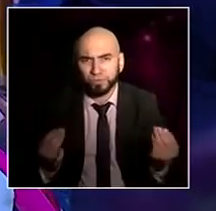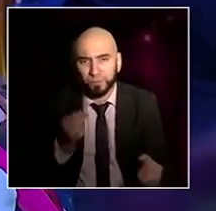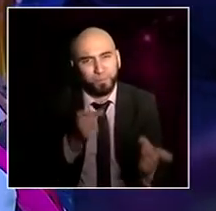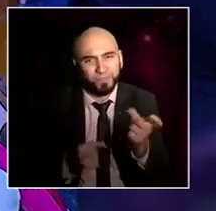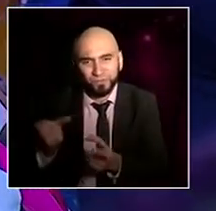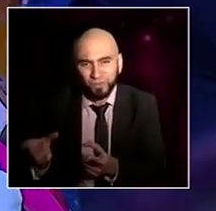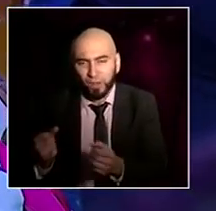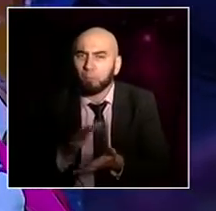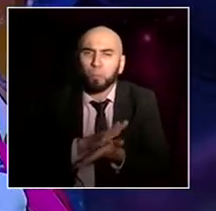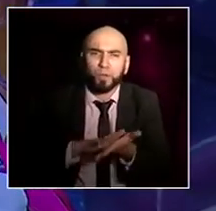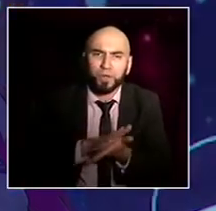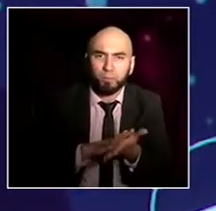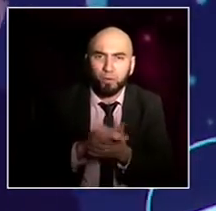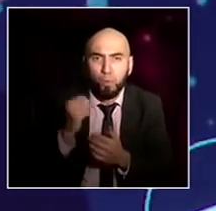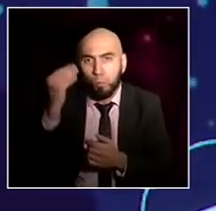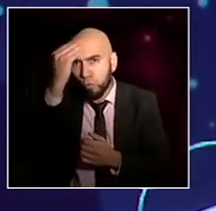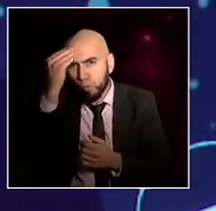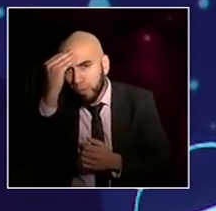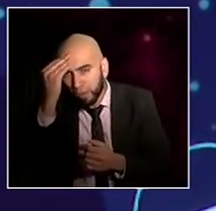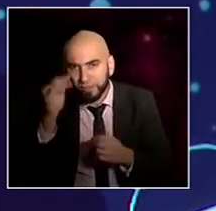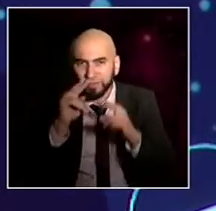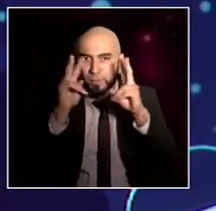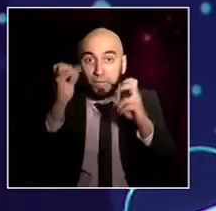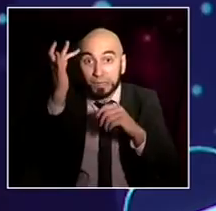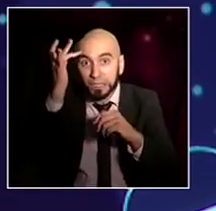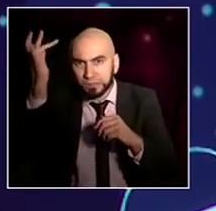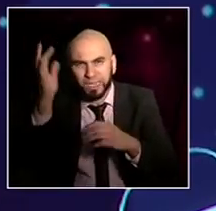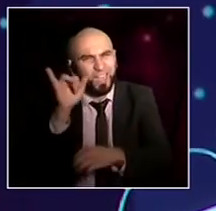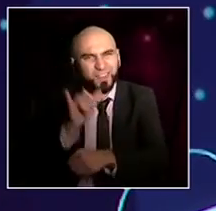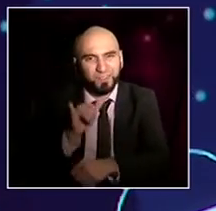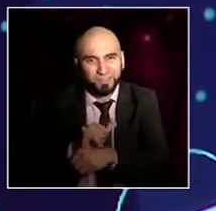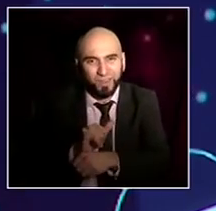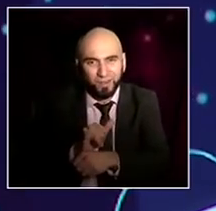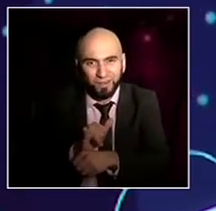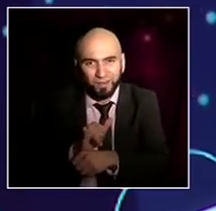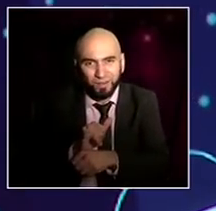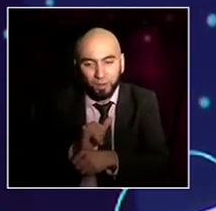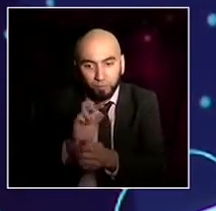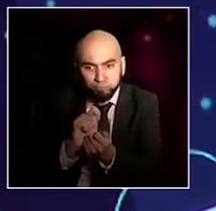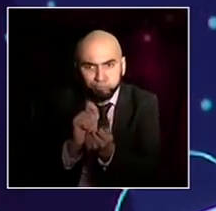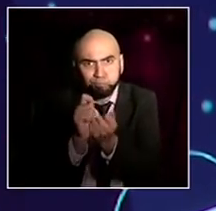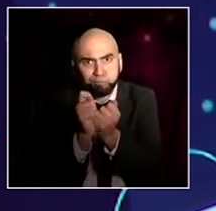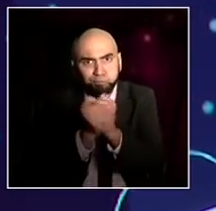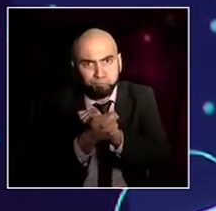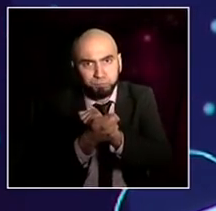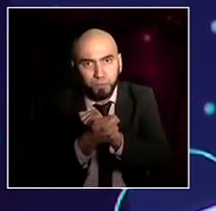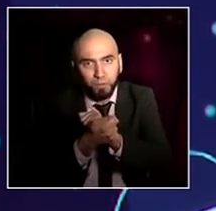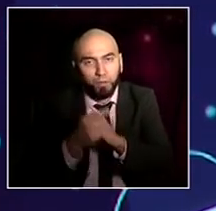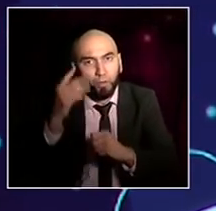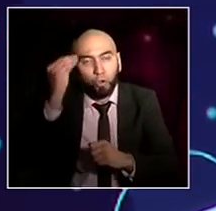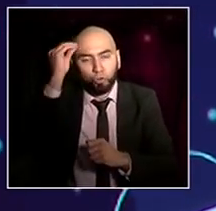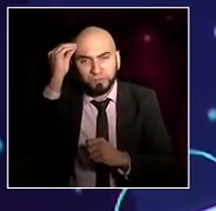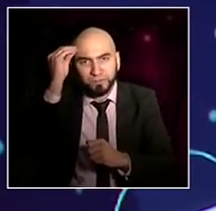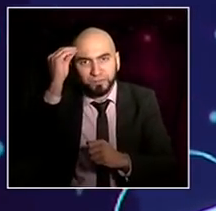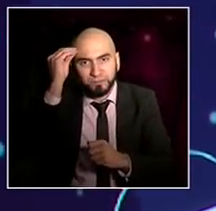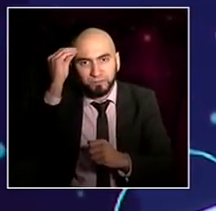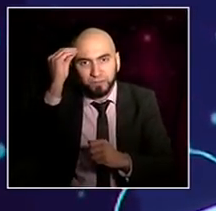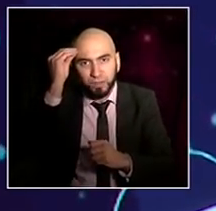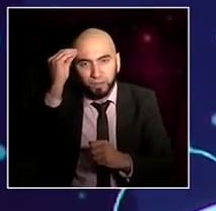Mucha gente, por ejemplo, se preocupa de la inteligencia artificial, si se va a volver consciente. Pero la verdad, puedes